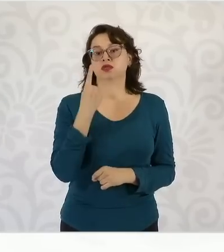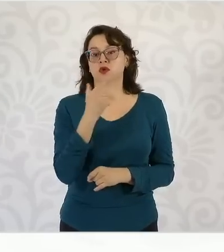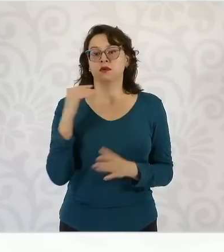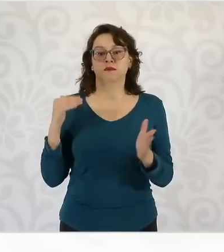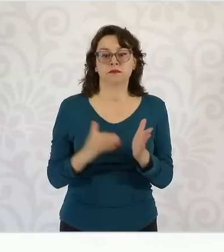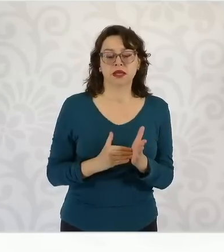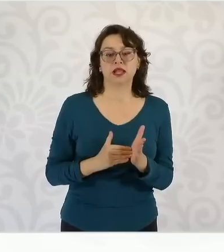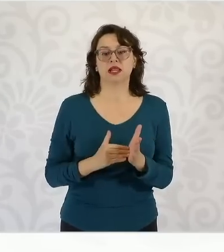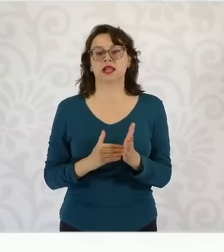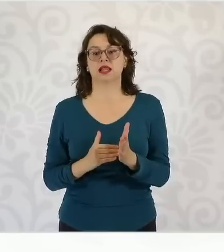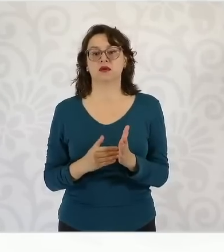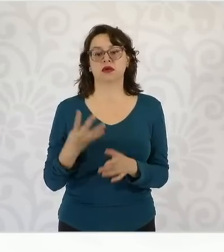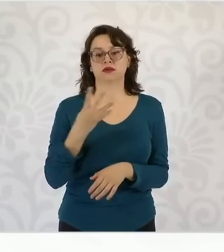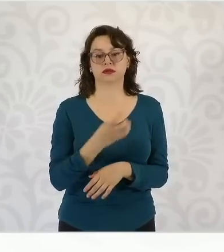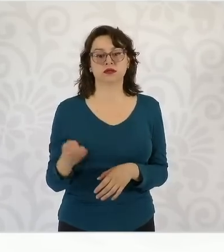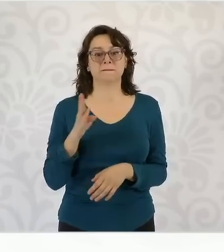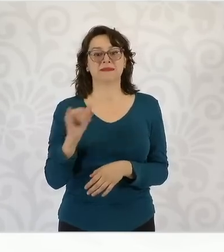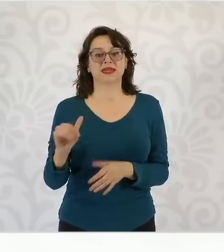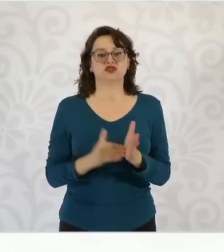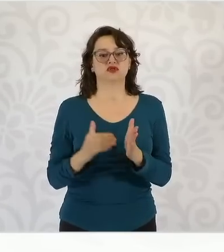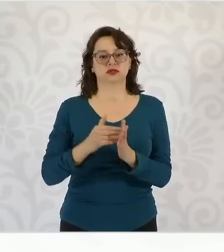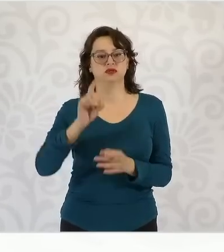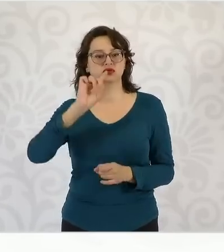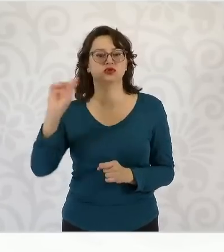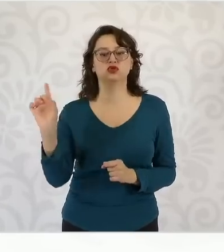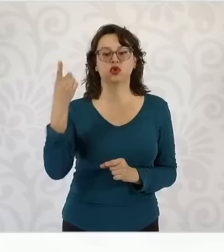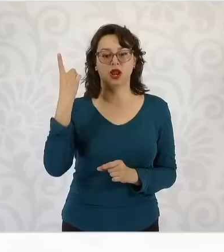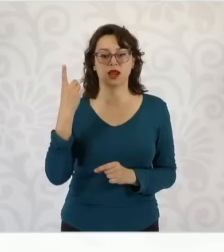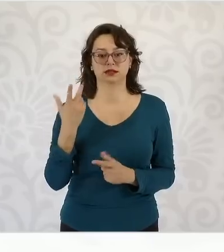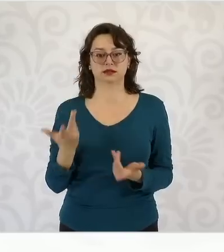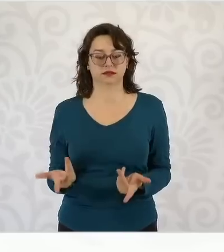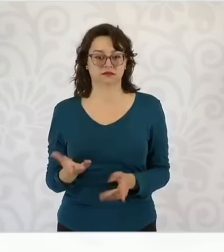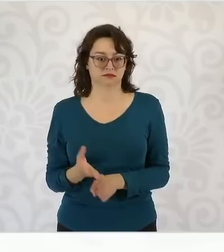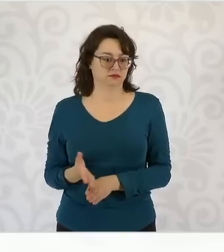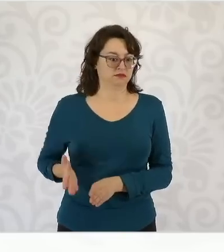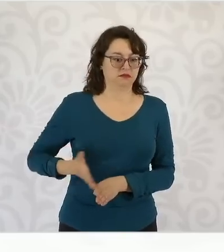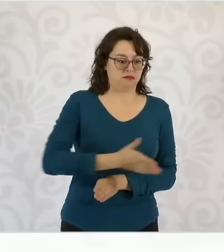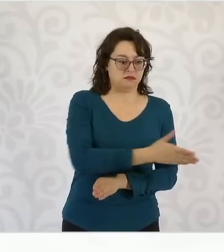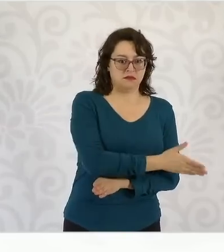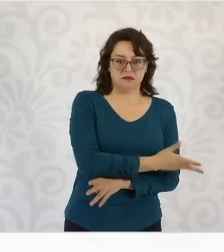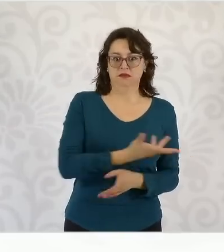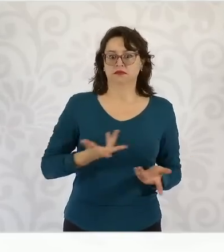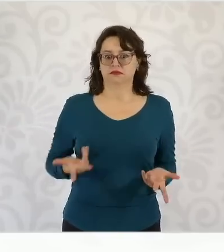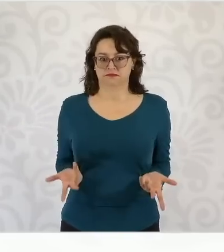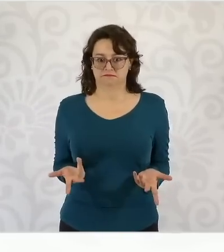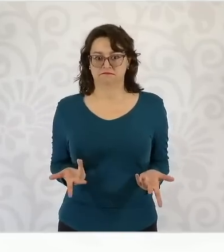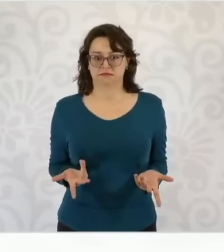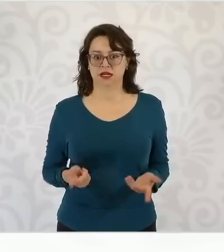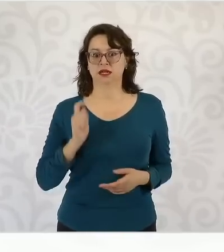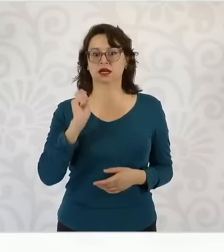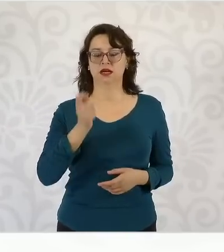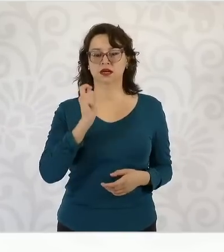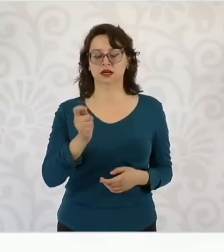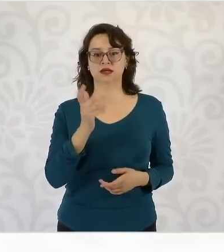21.400 millones de dólares. Esto crece respecto a todos los años anteriores. Es muy buena noticia